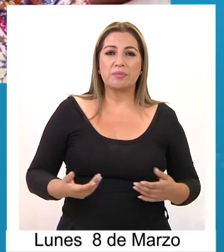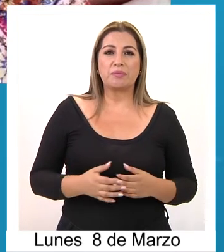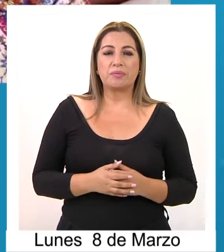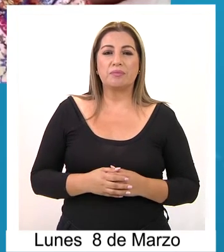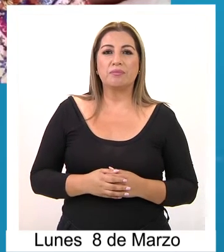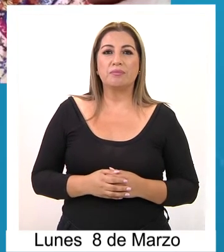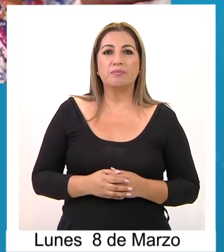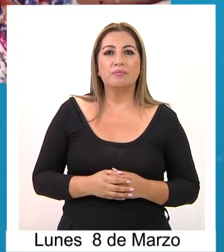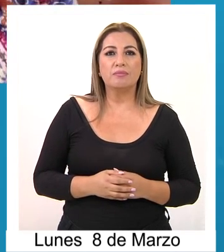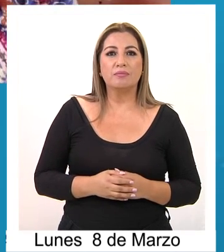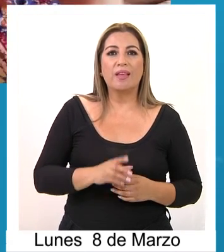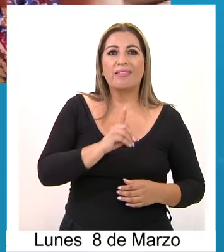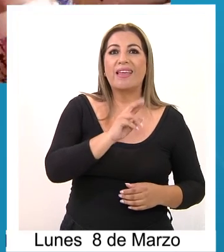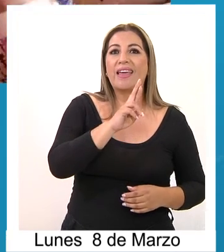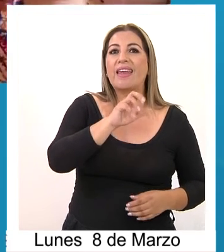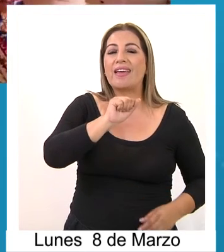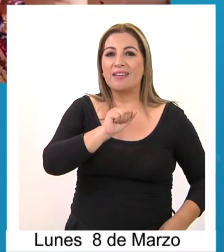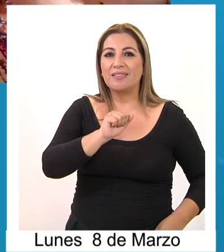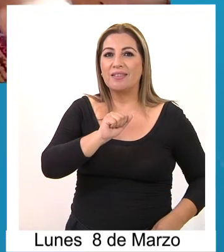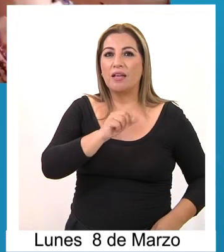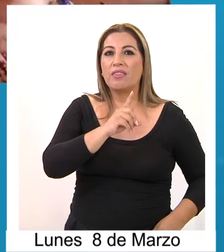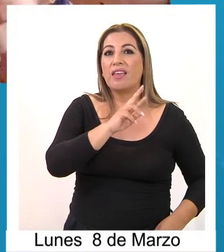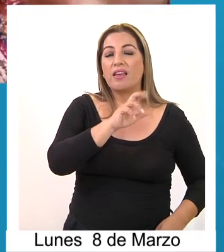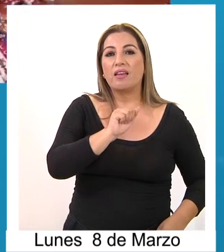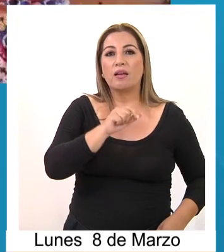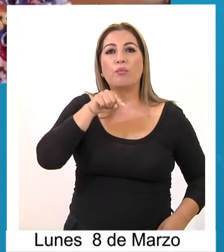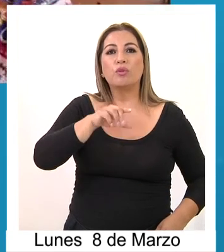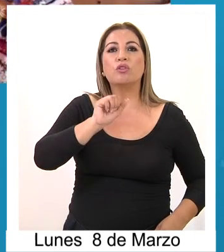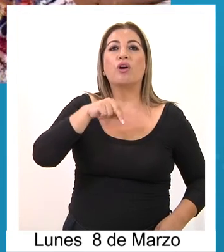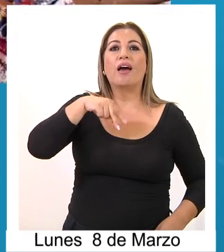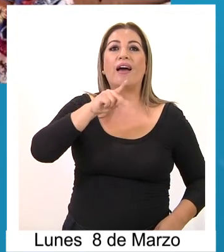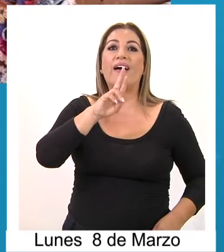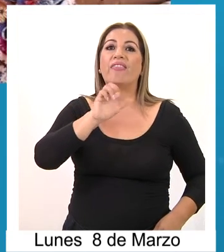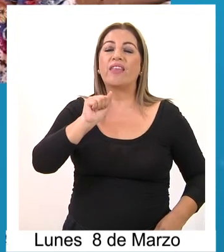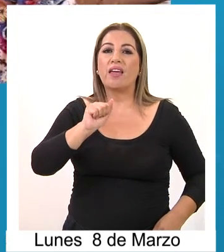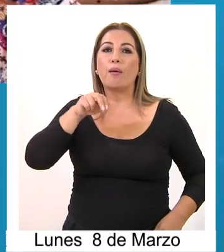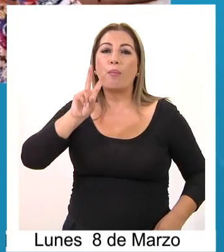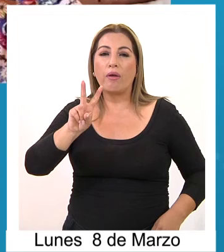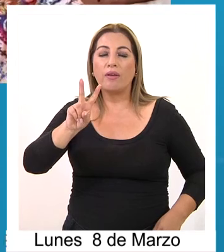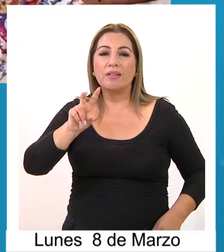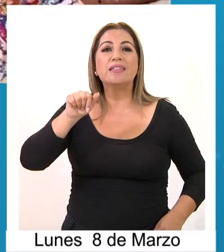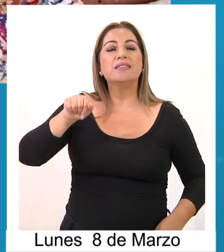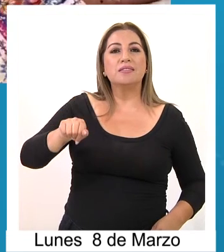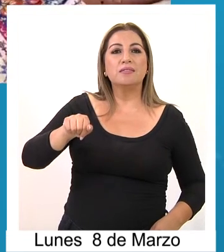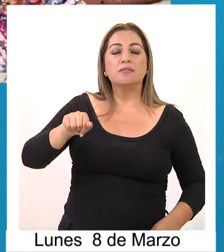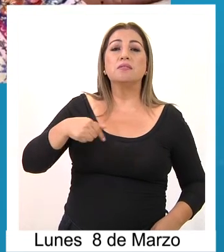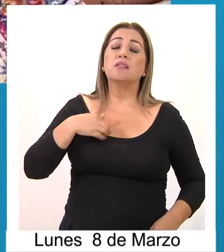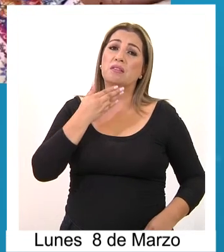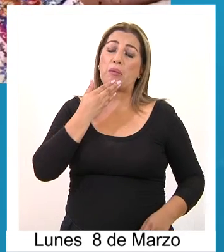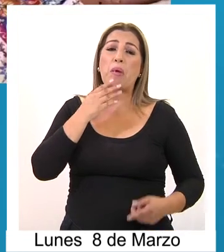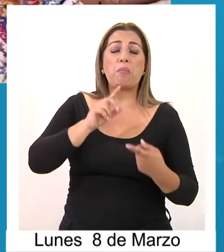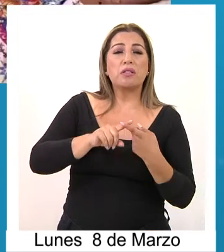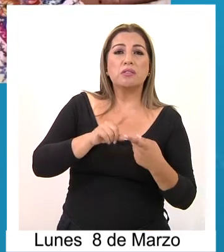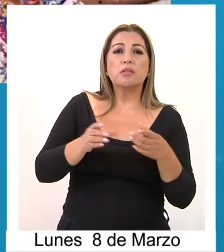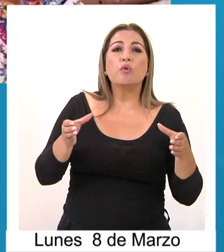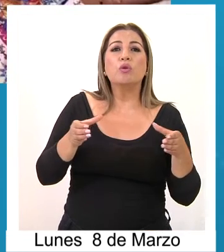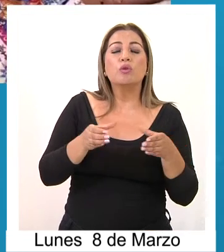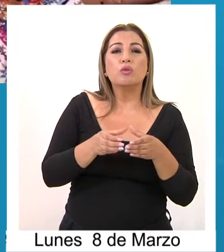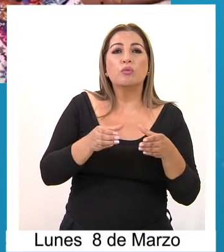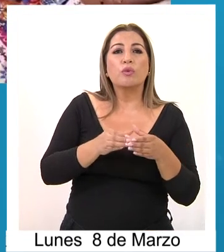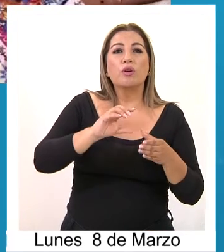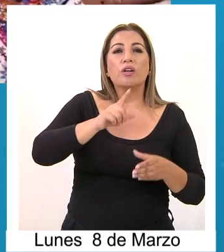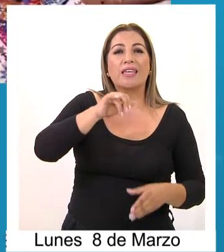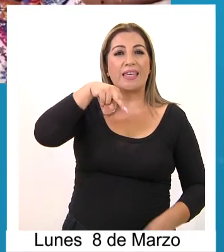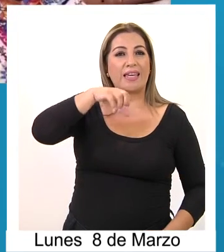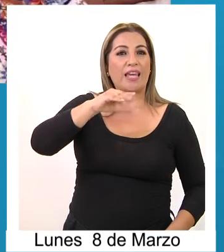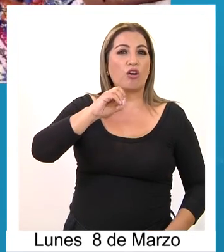que la cuenta es DRA, así como doctora, .Andrea Bon, con B corta, y también participo en este grupo que se llama